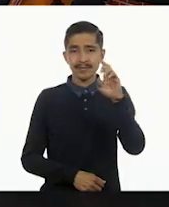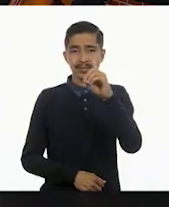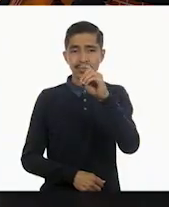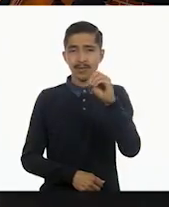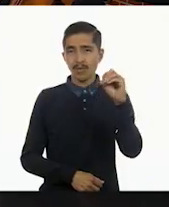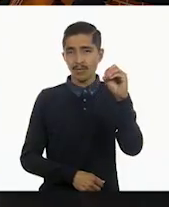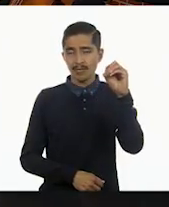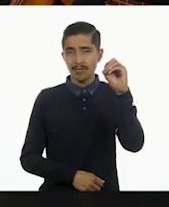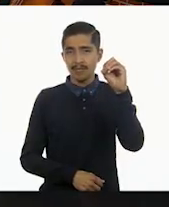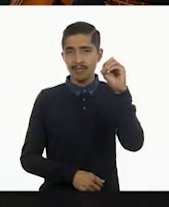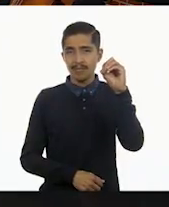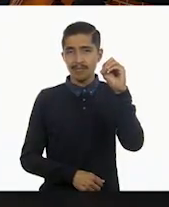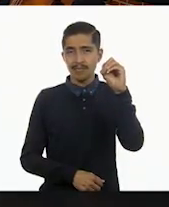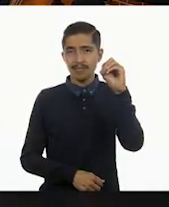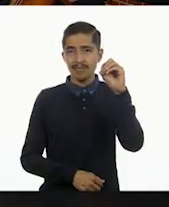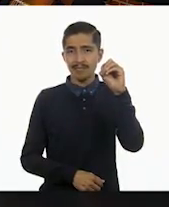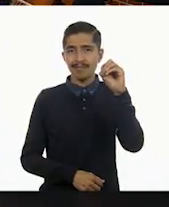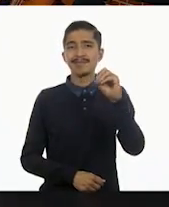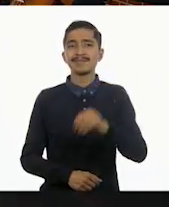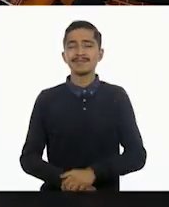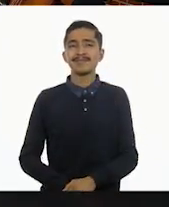do.